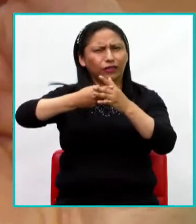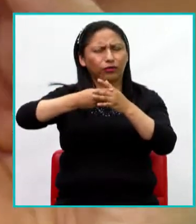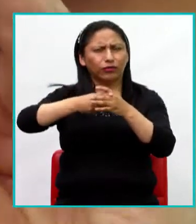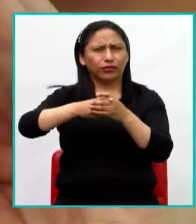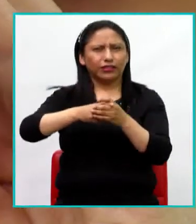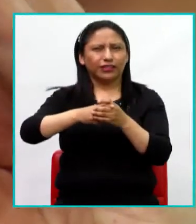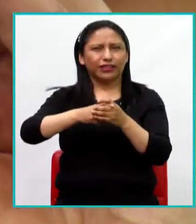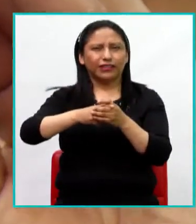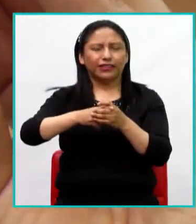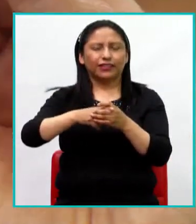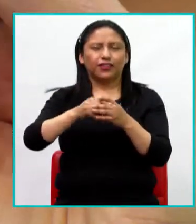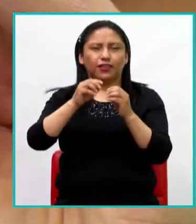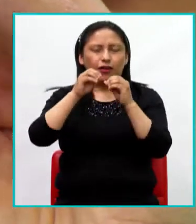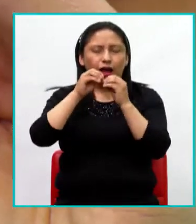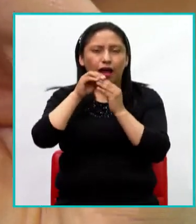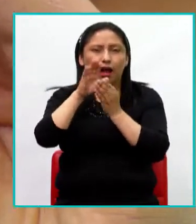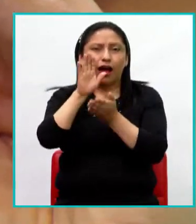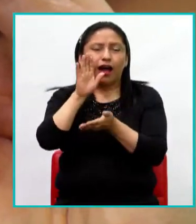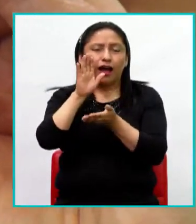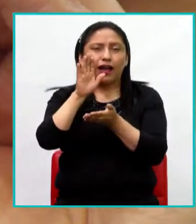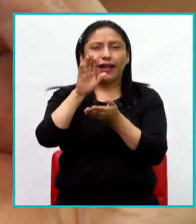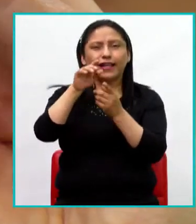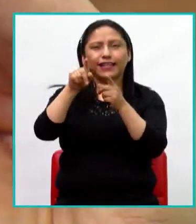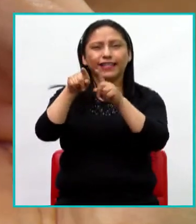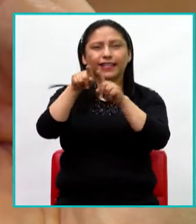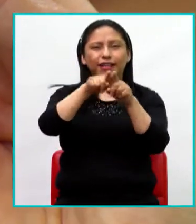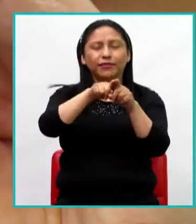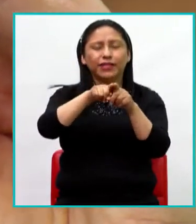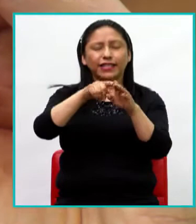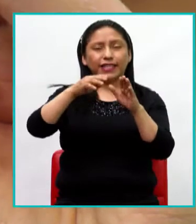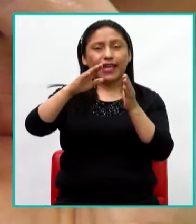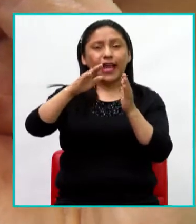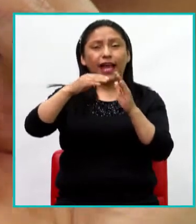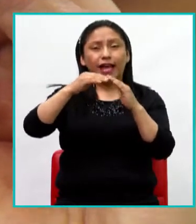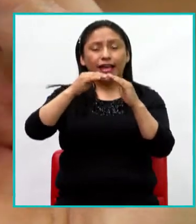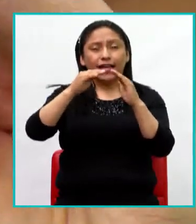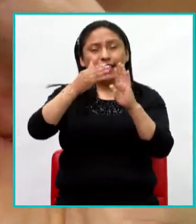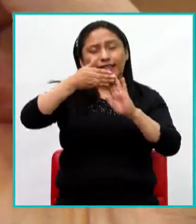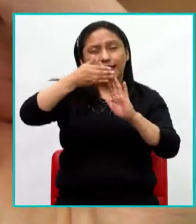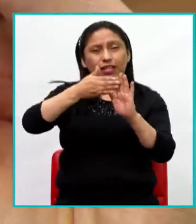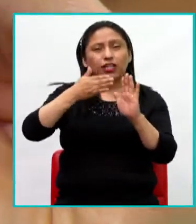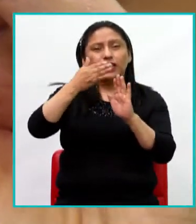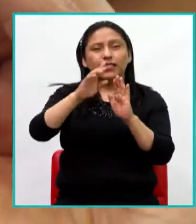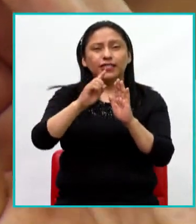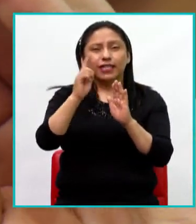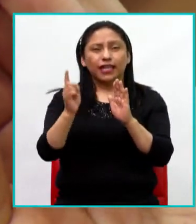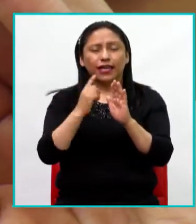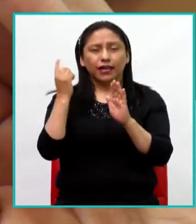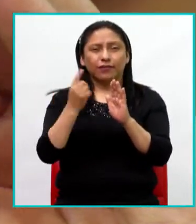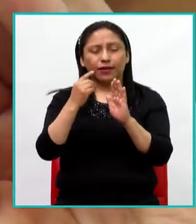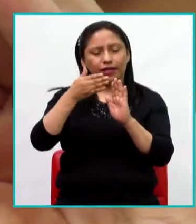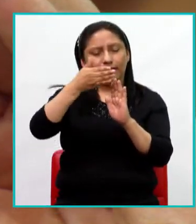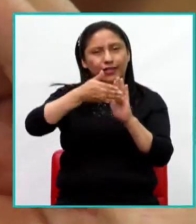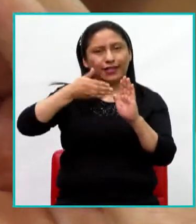abriendo su boquita. Toda la parte de arriba y después la parte de abajo haciendo